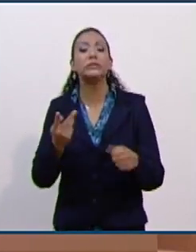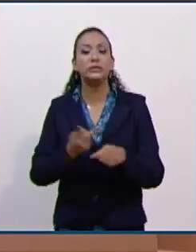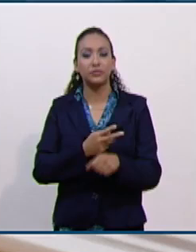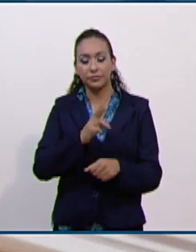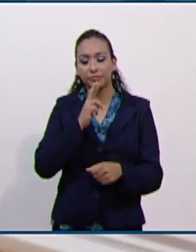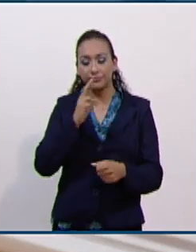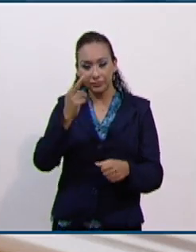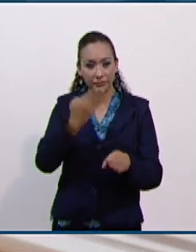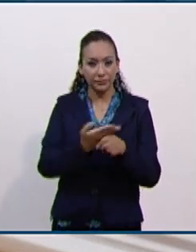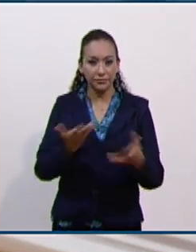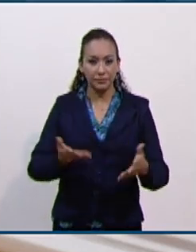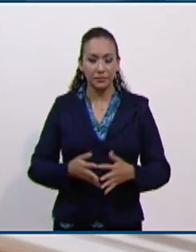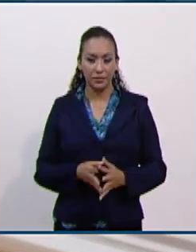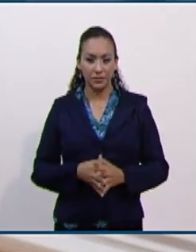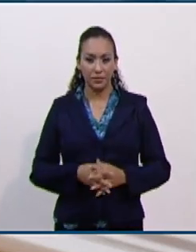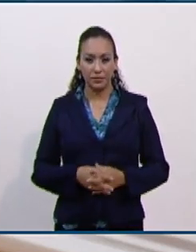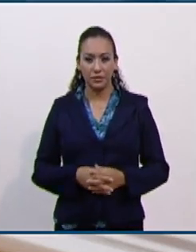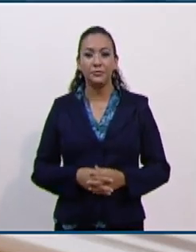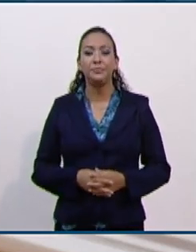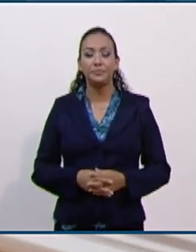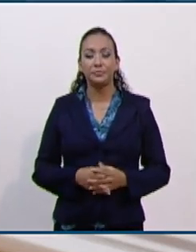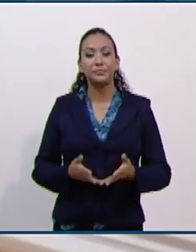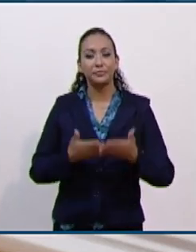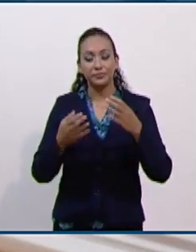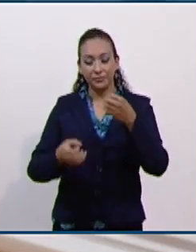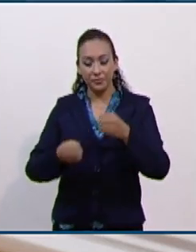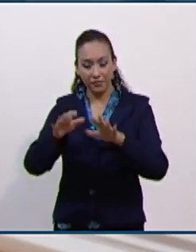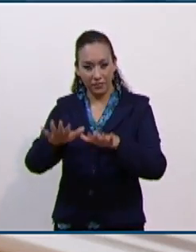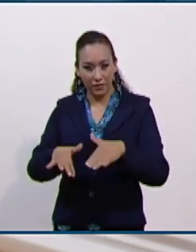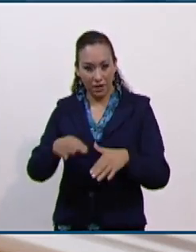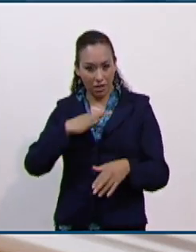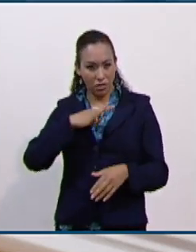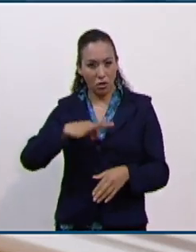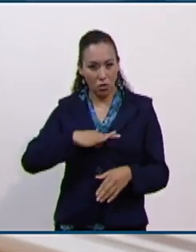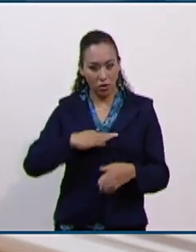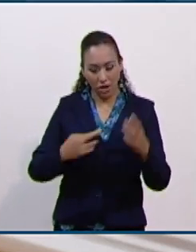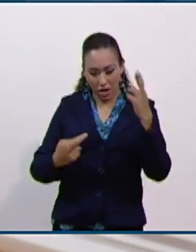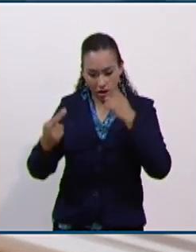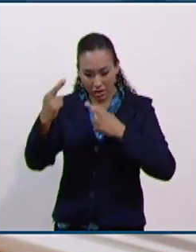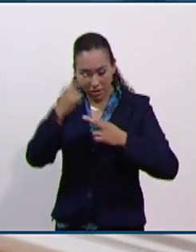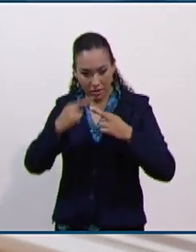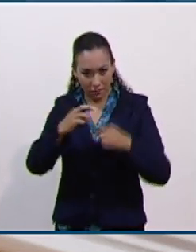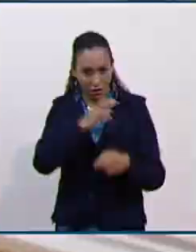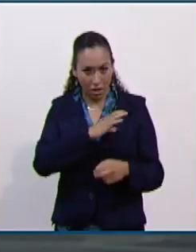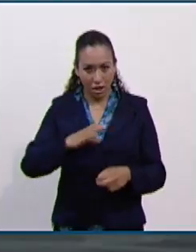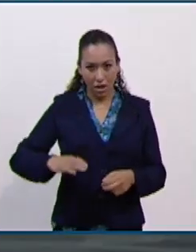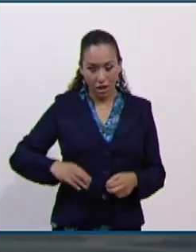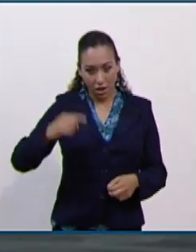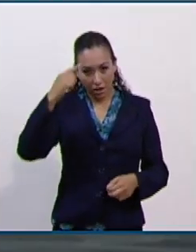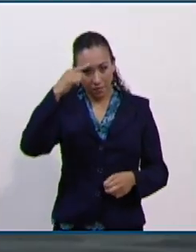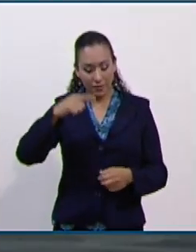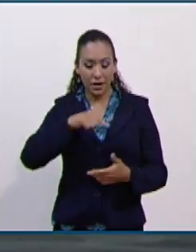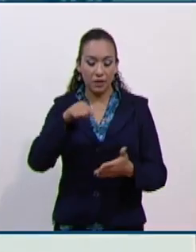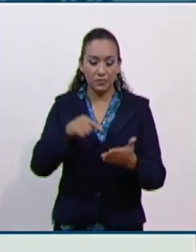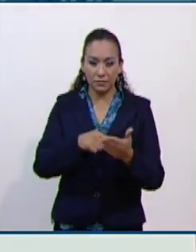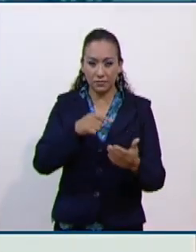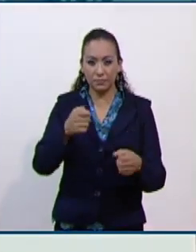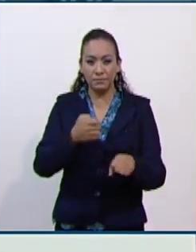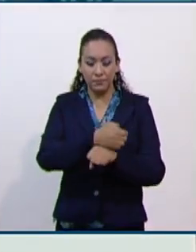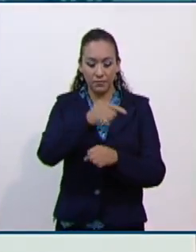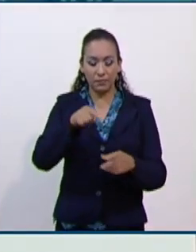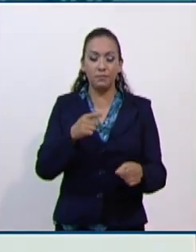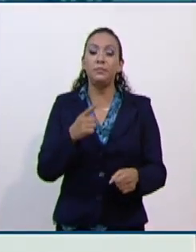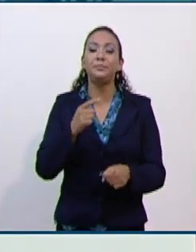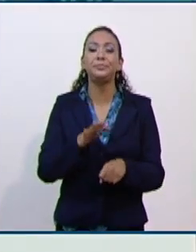responsable. Por su parte, la Sala Regional Toluca revocó el registro de las candidaturas a diputaciones federales por el principio